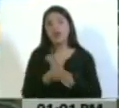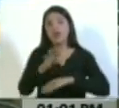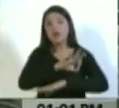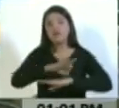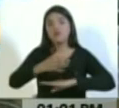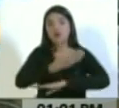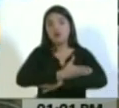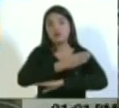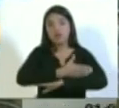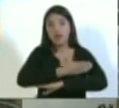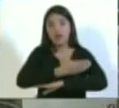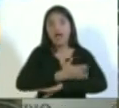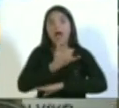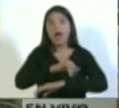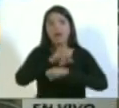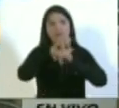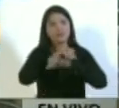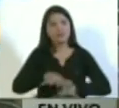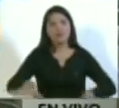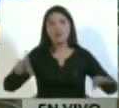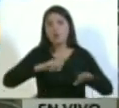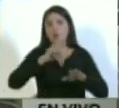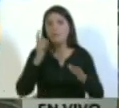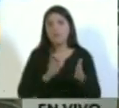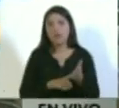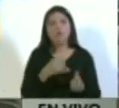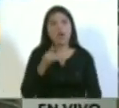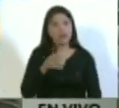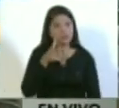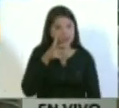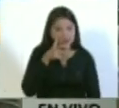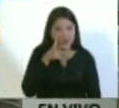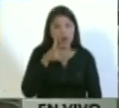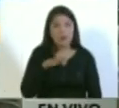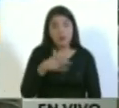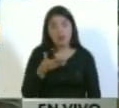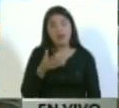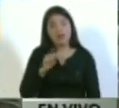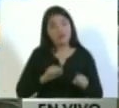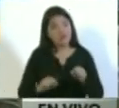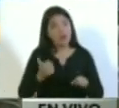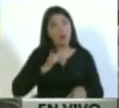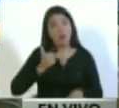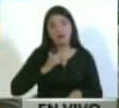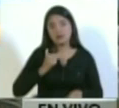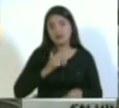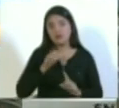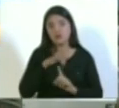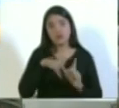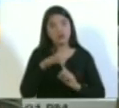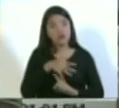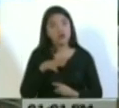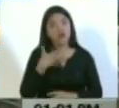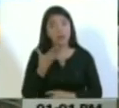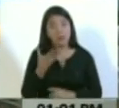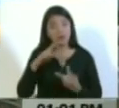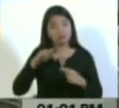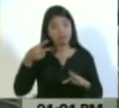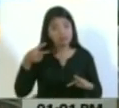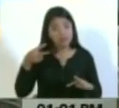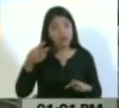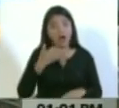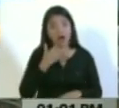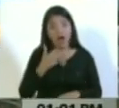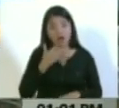fronteriza. Hay un despliegue total, una observación para evitar cualquier elemento que pueda